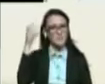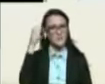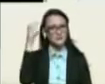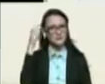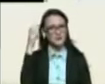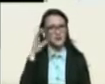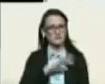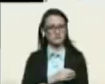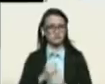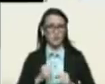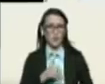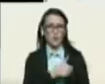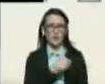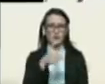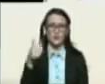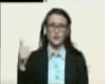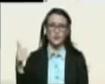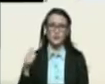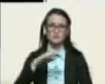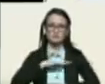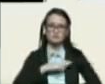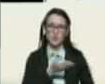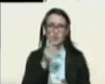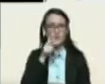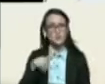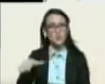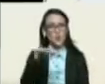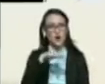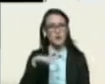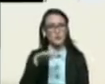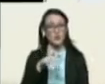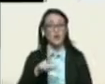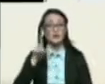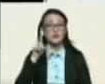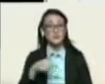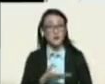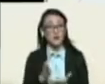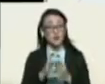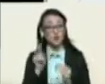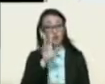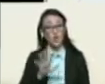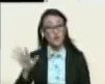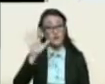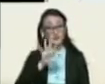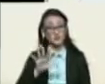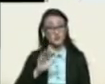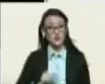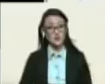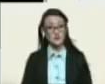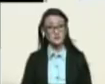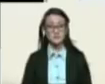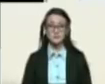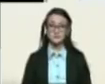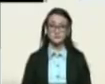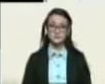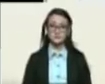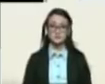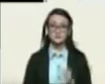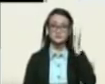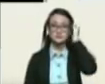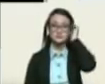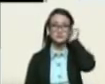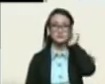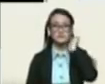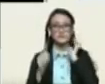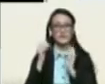sus potencialidades para el bien del pueblo de la región, pero también para toda Venezuela. Así que con la sumatoria de los esfuerzos de